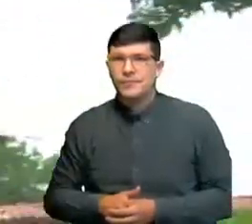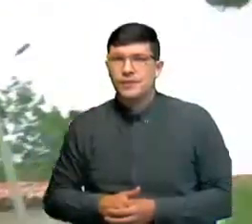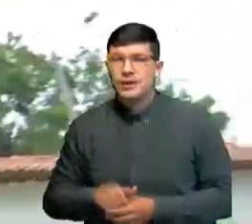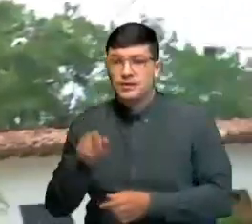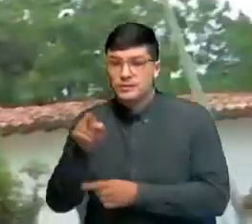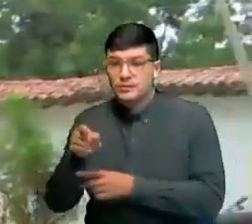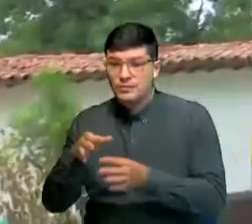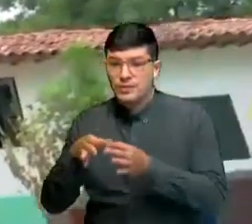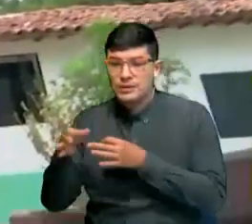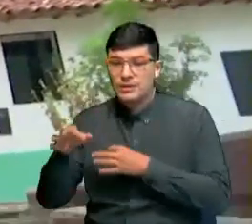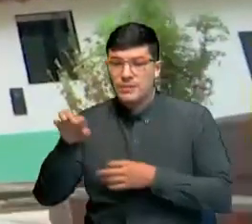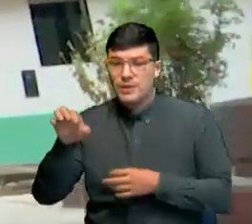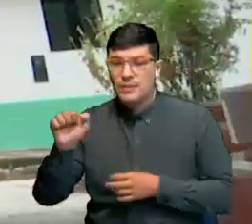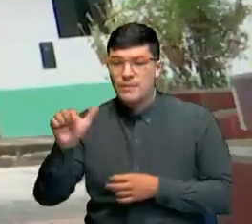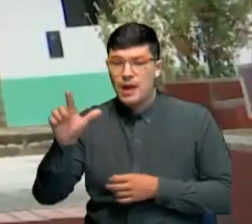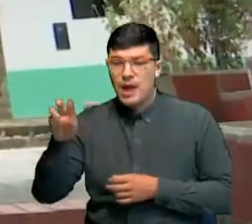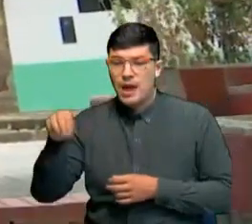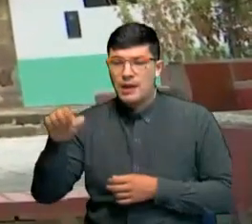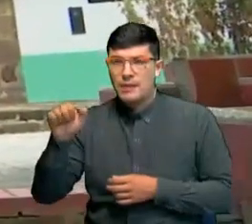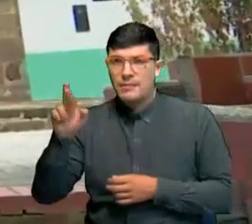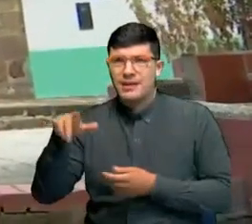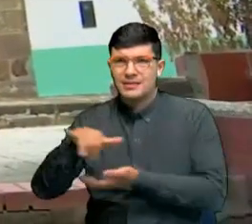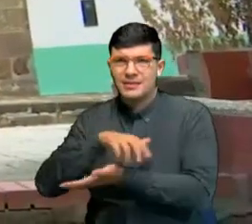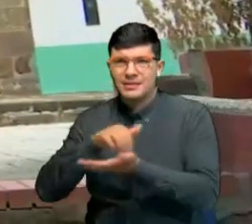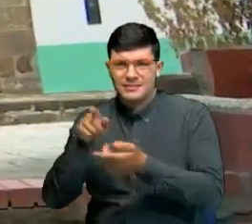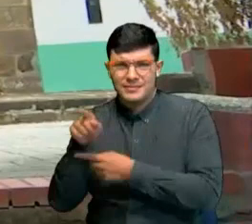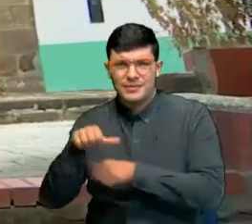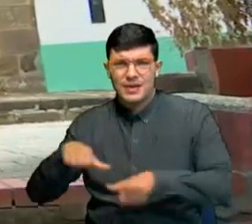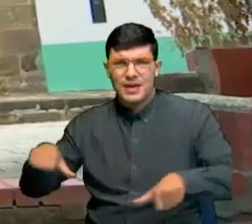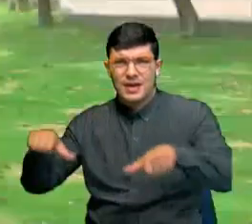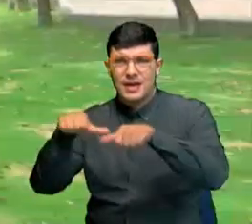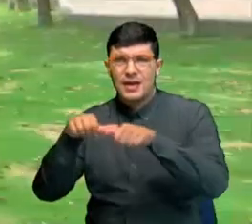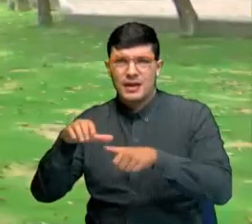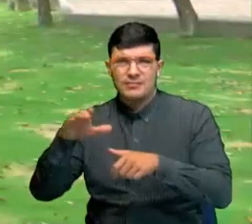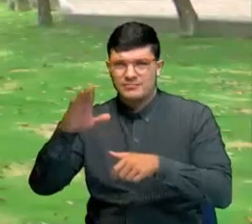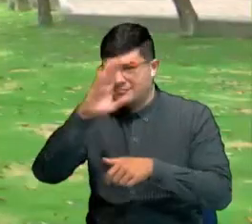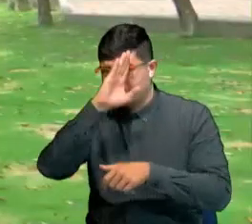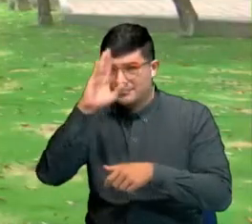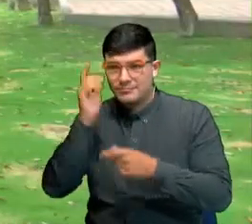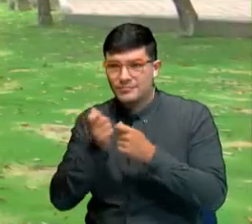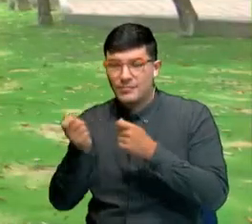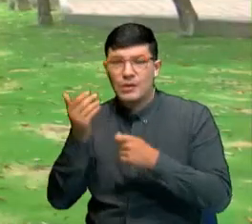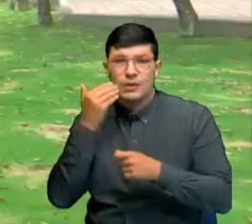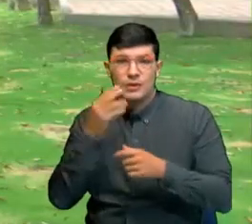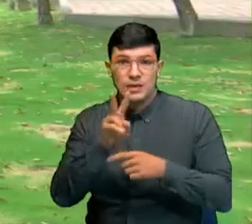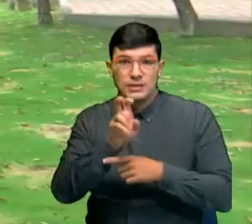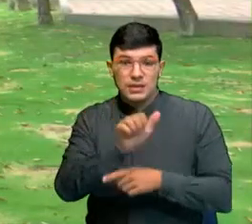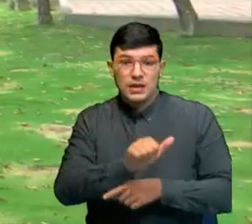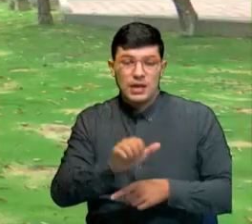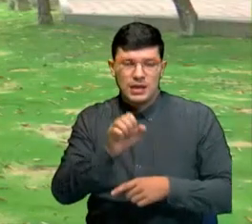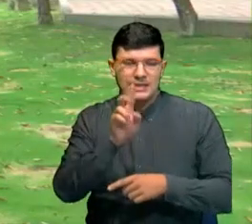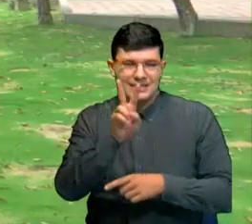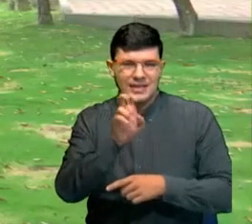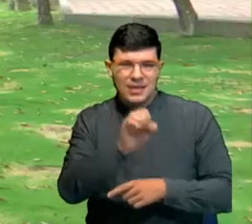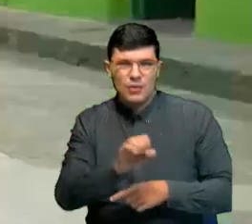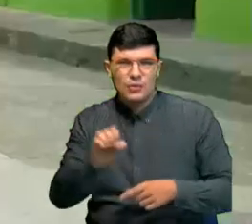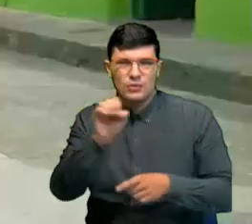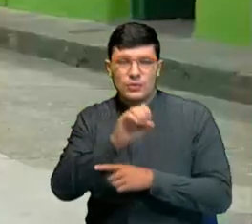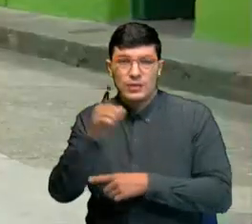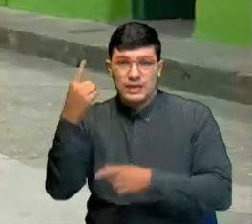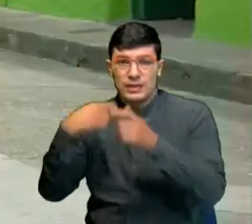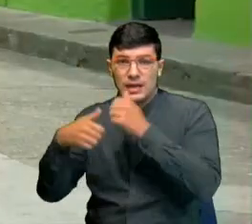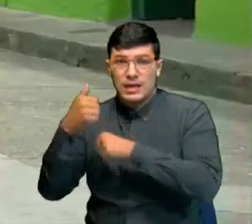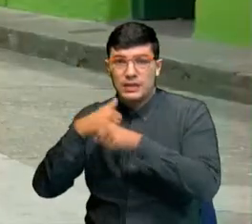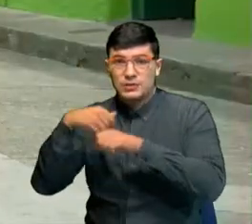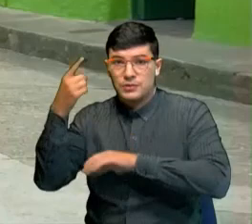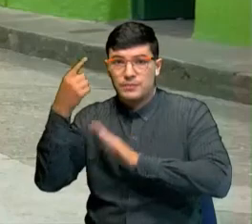El municipio del Palmar está ubicado en la serranía de los Yariguíes, en la provincia comunera. Fundado el 7 de octubre de 1754,